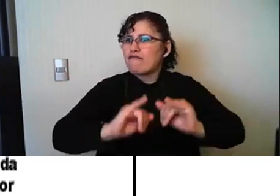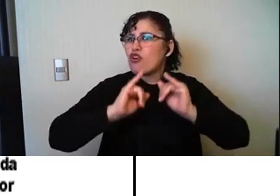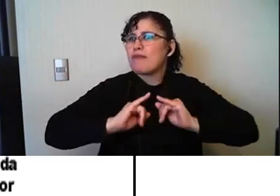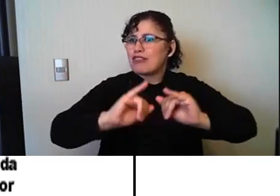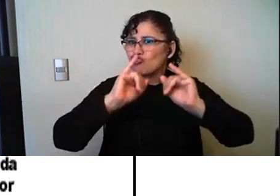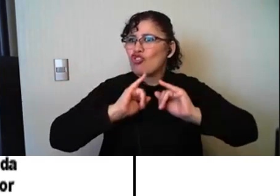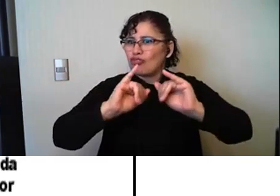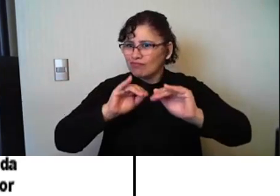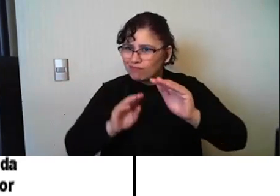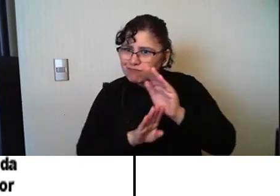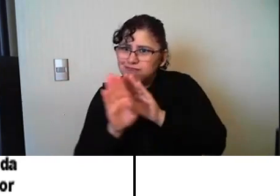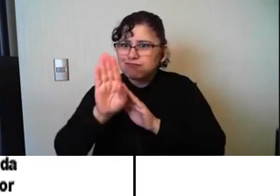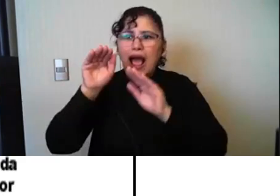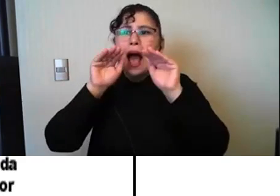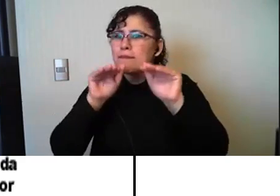un estudio de fibras,